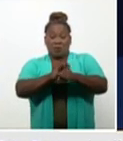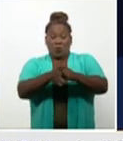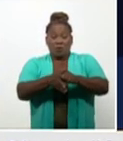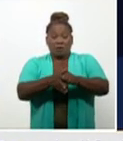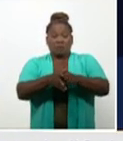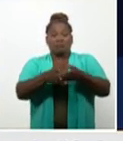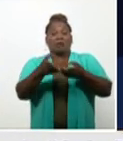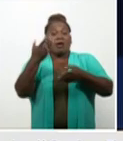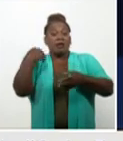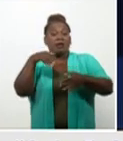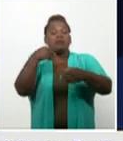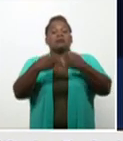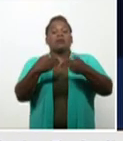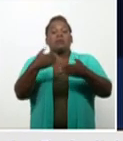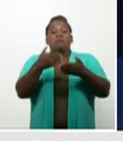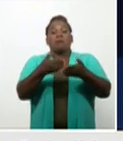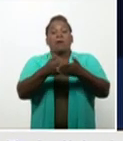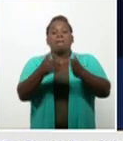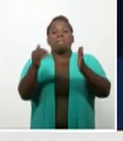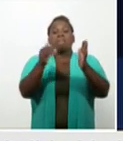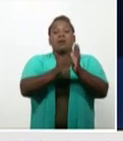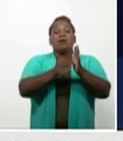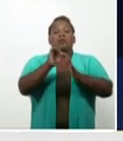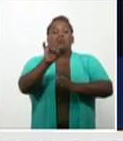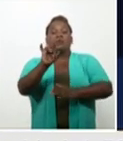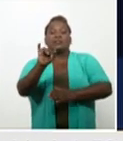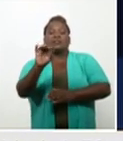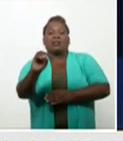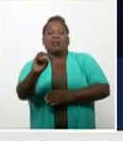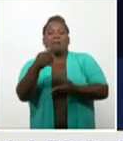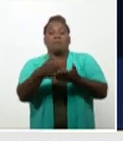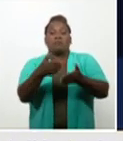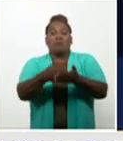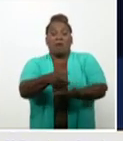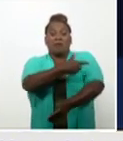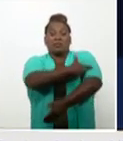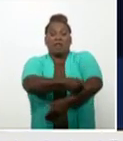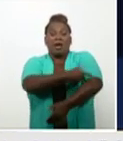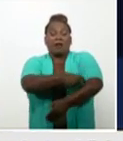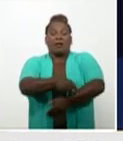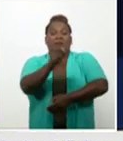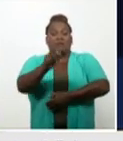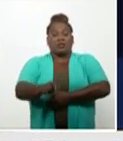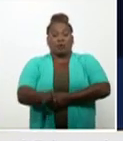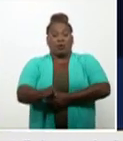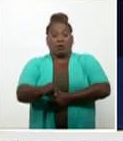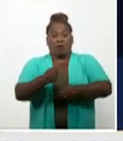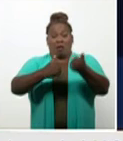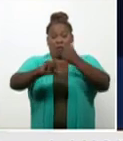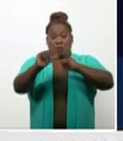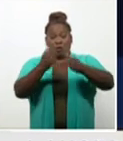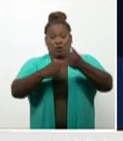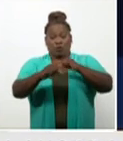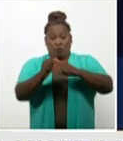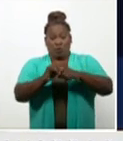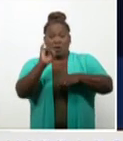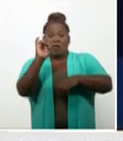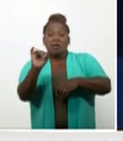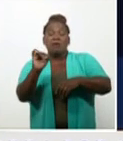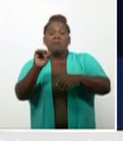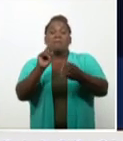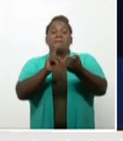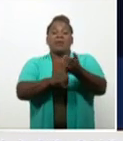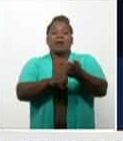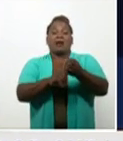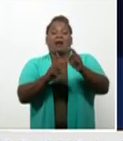ayer 1960 muestras en los laboratorios de biología molecular del Instituto de Medicina